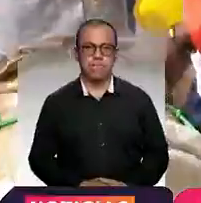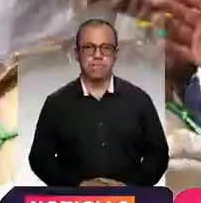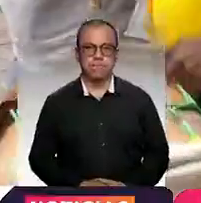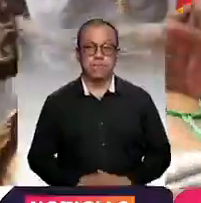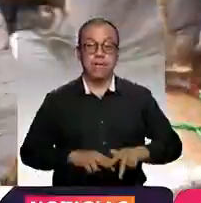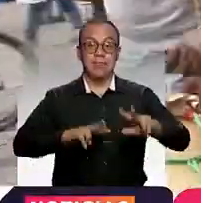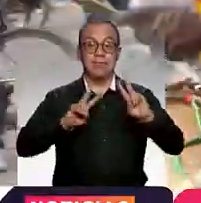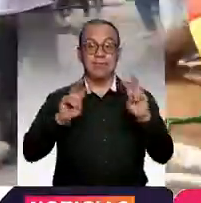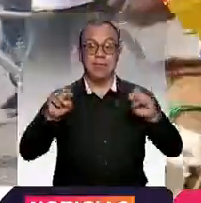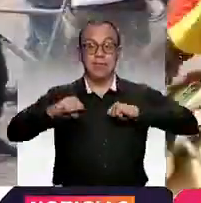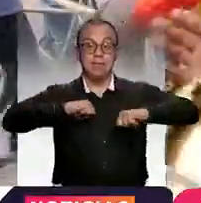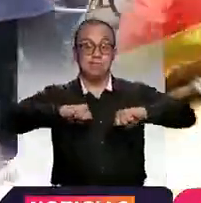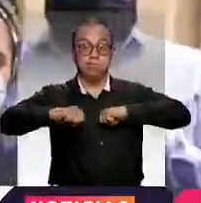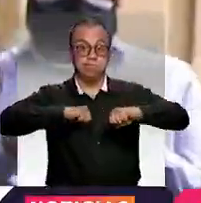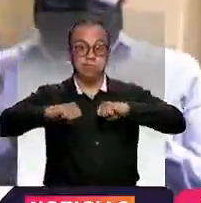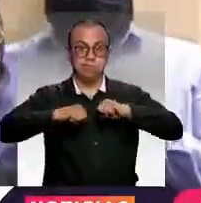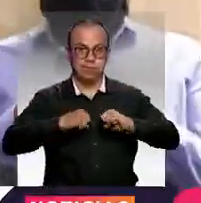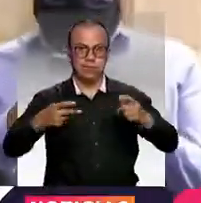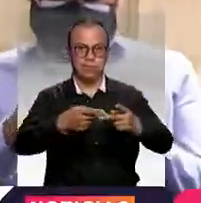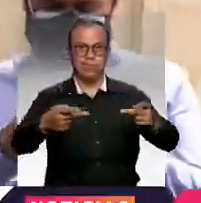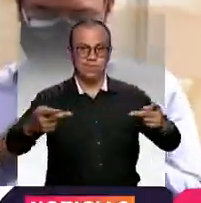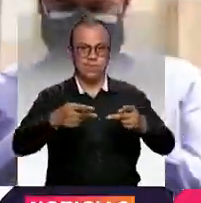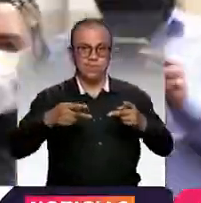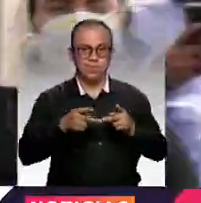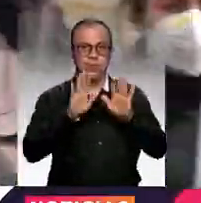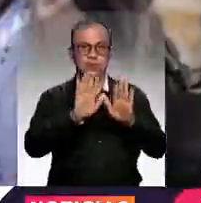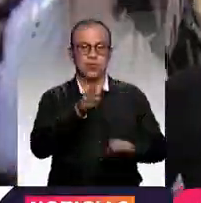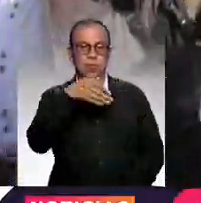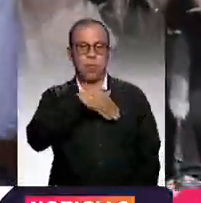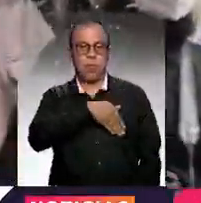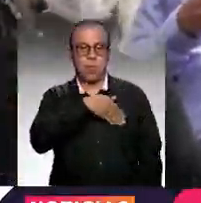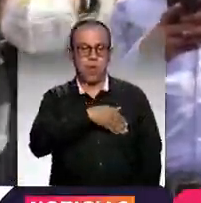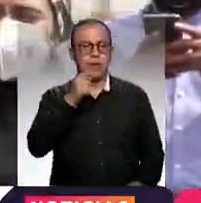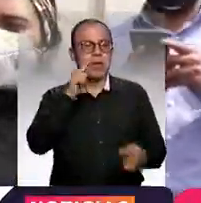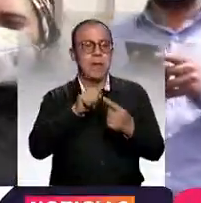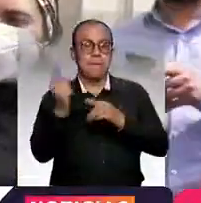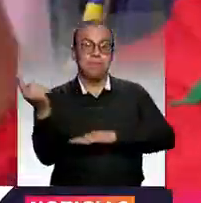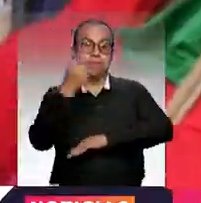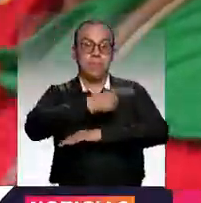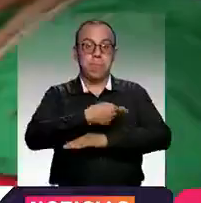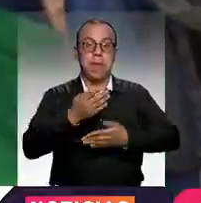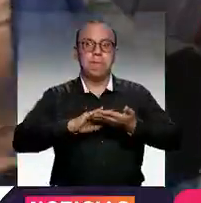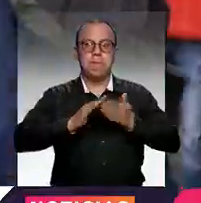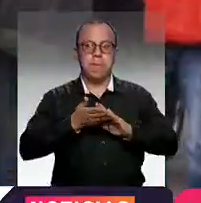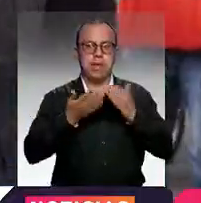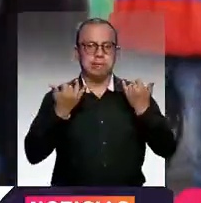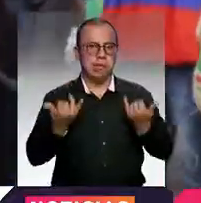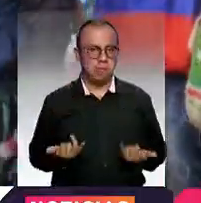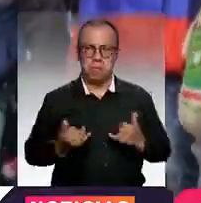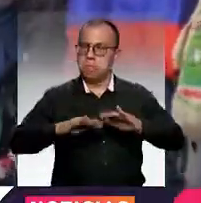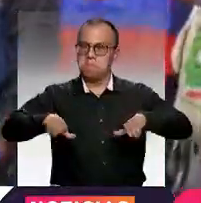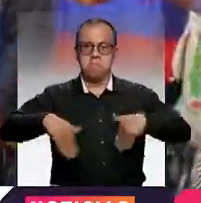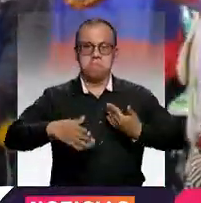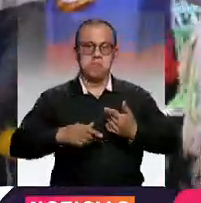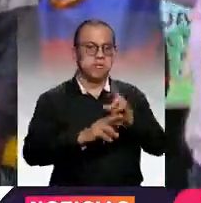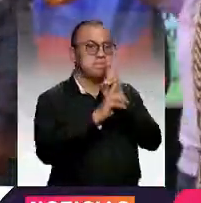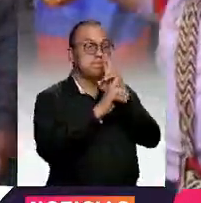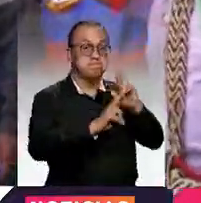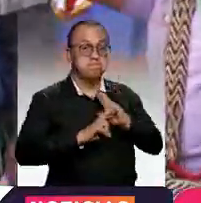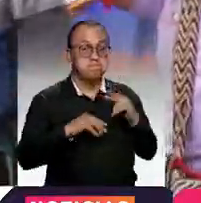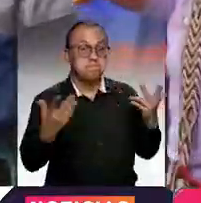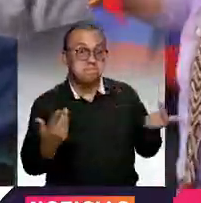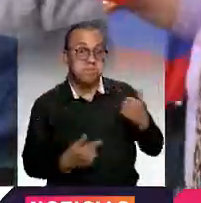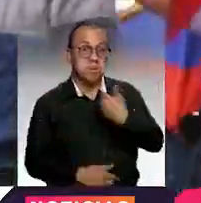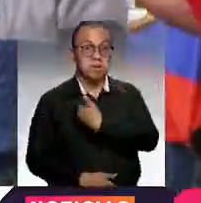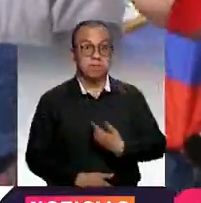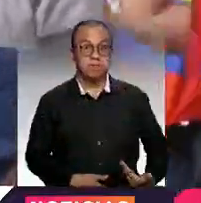Las movilizaciones que llegaron a la Plaza de Bolívar y se desarrollaron en paz en la primera jornada todavía no cuentan con una respuesta clara del